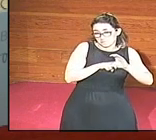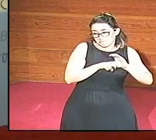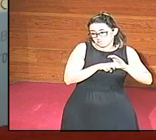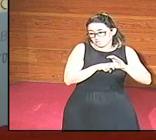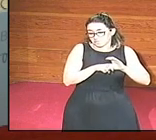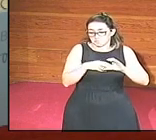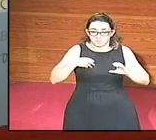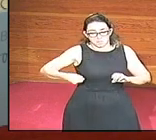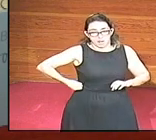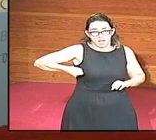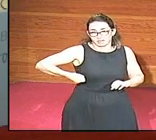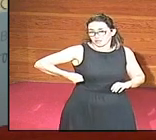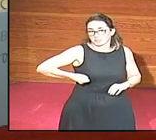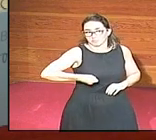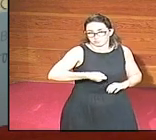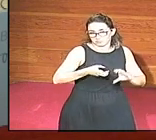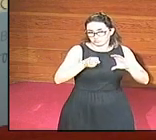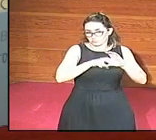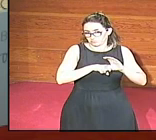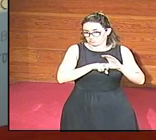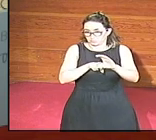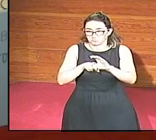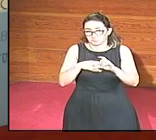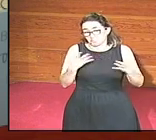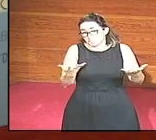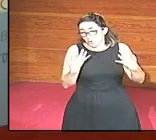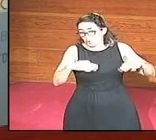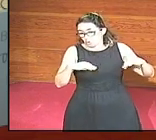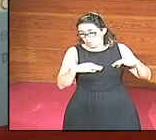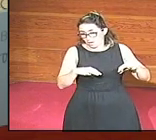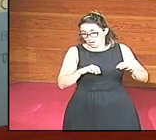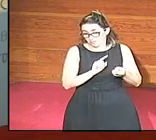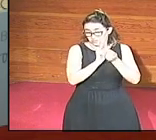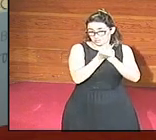con tu maleta que irte andando o meterte